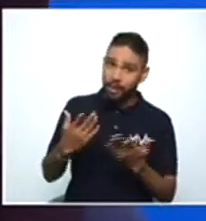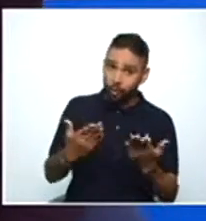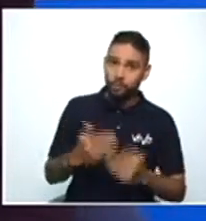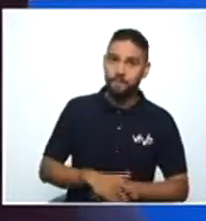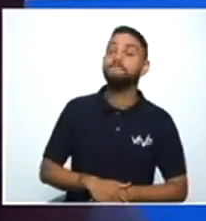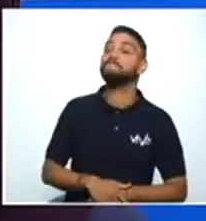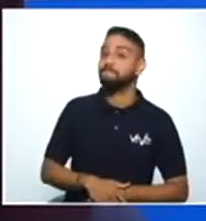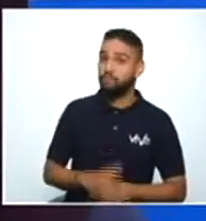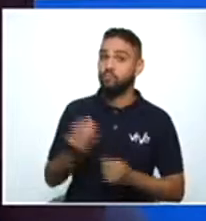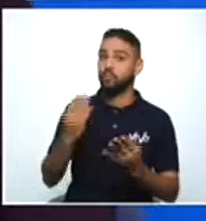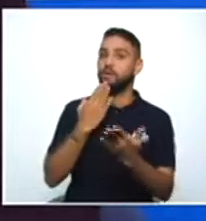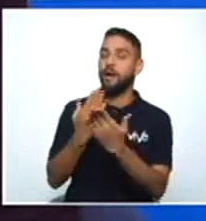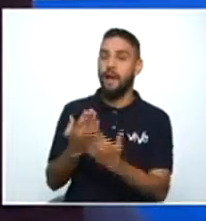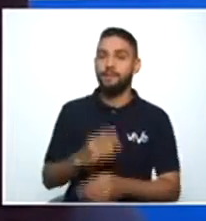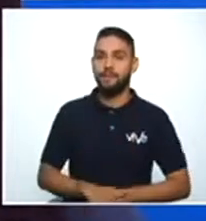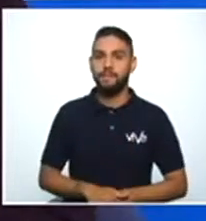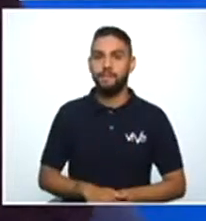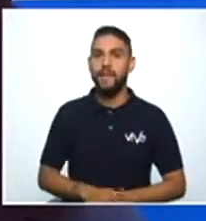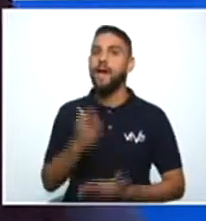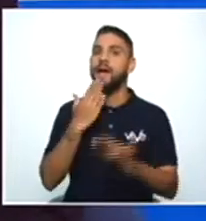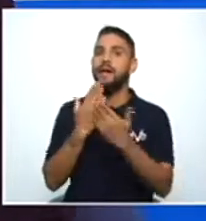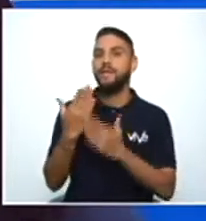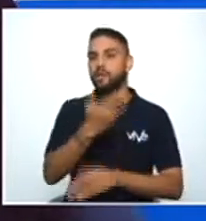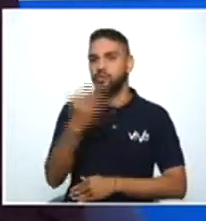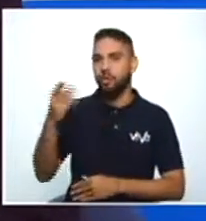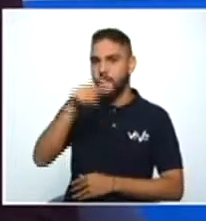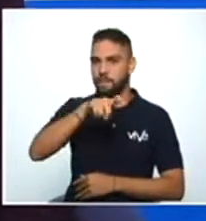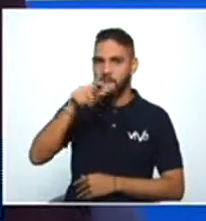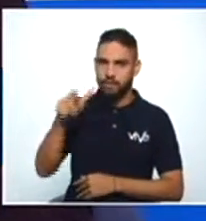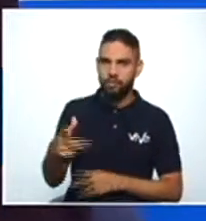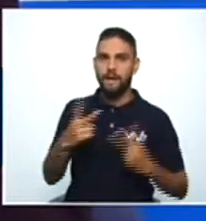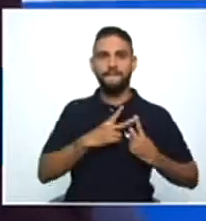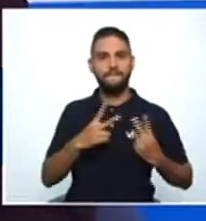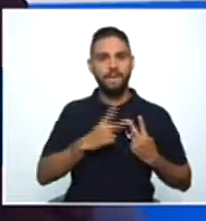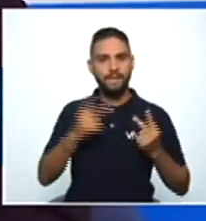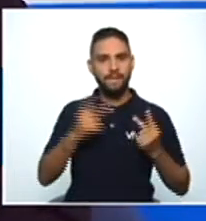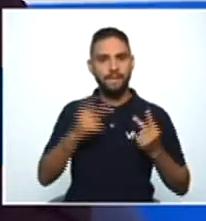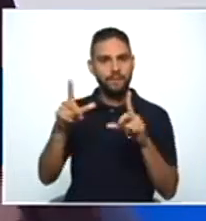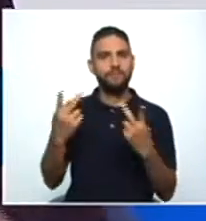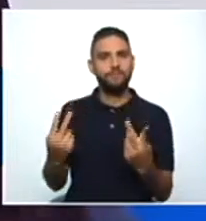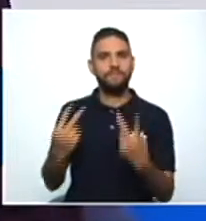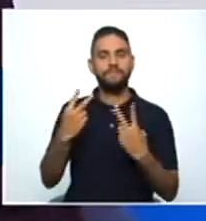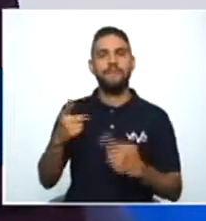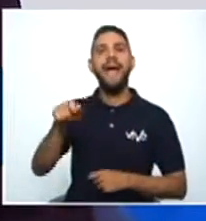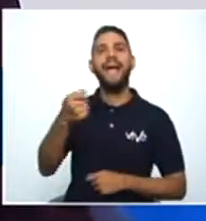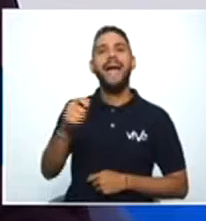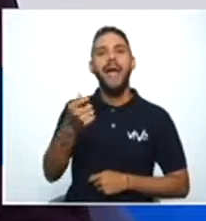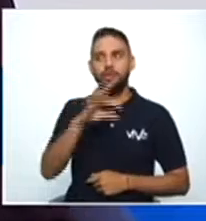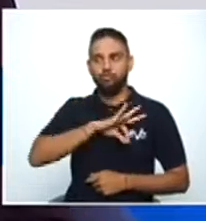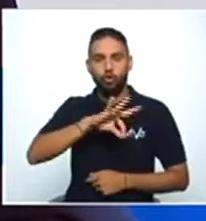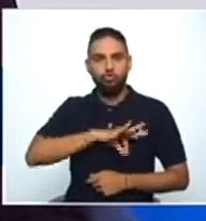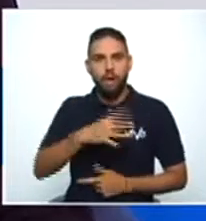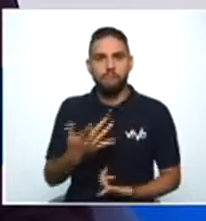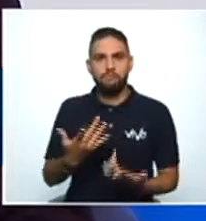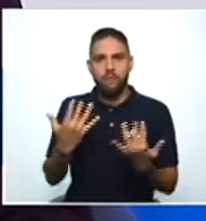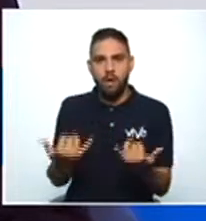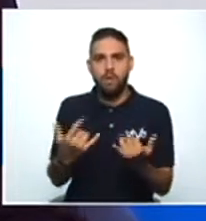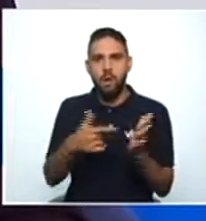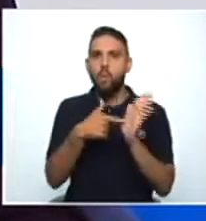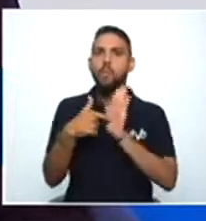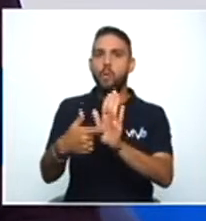muchísimas gracias gracias a todos los usuarios y las usuarias es precisamente de vida tv este canal con este contenido social y que sin duda alguna